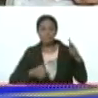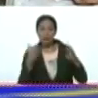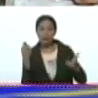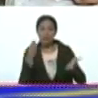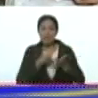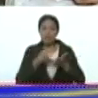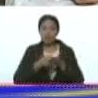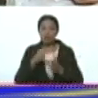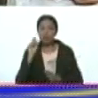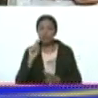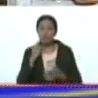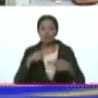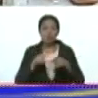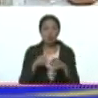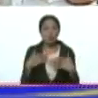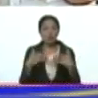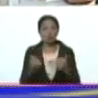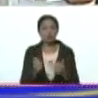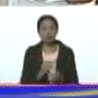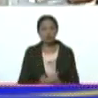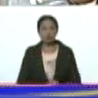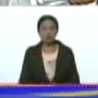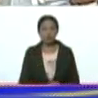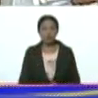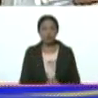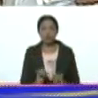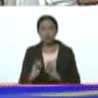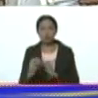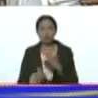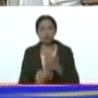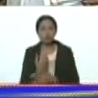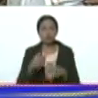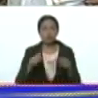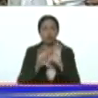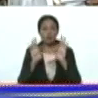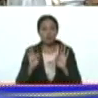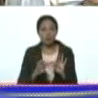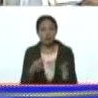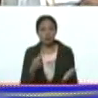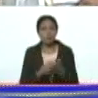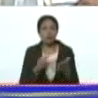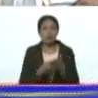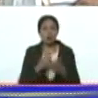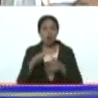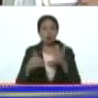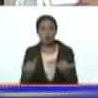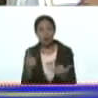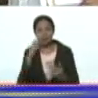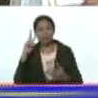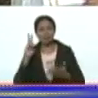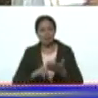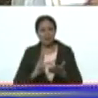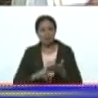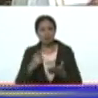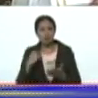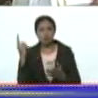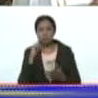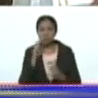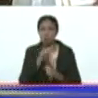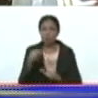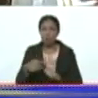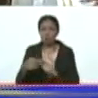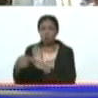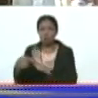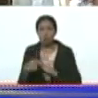inversión necesaria para la salud. Es fundamental. Esa inversión que va llegando verdaderamente. Yo quiero mostrarles a